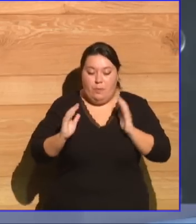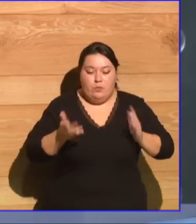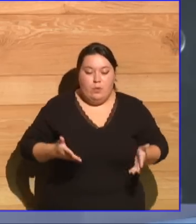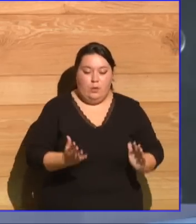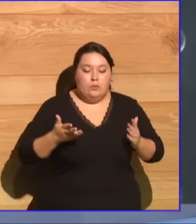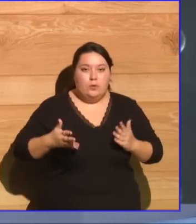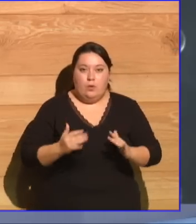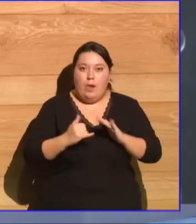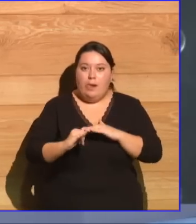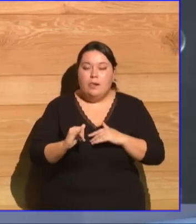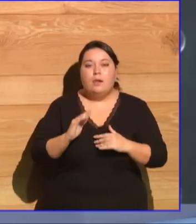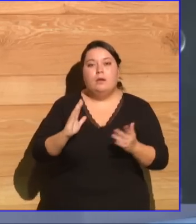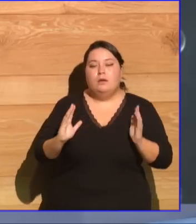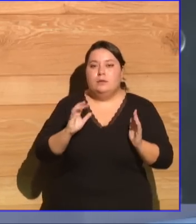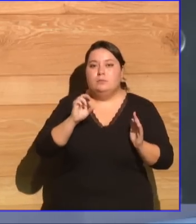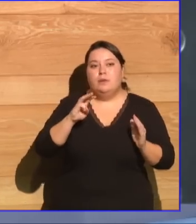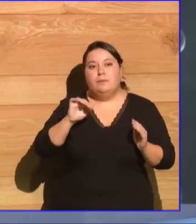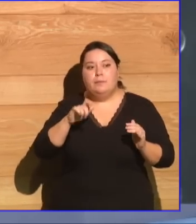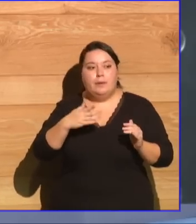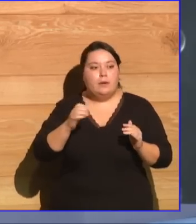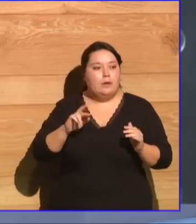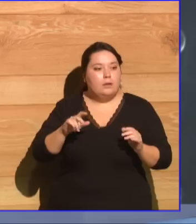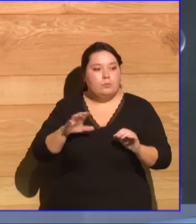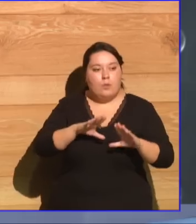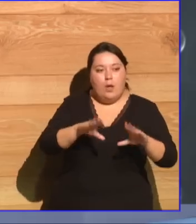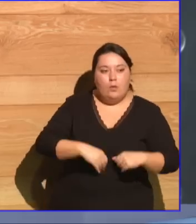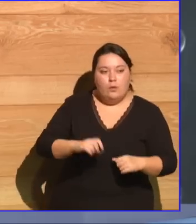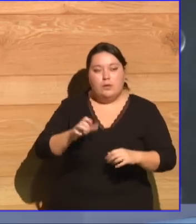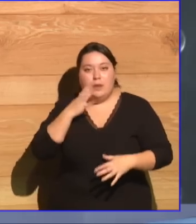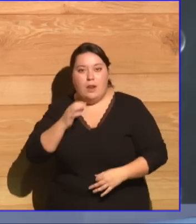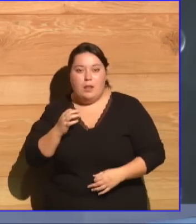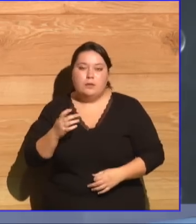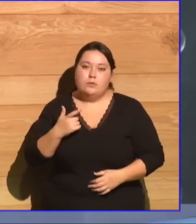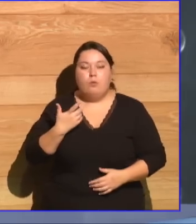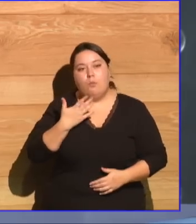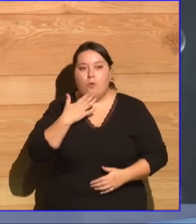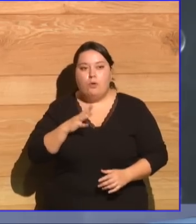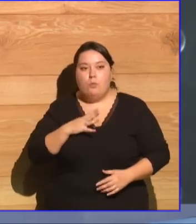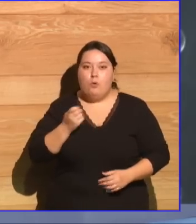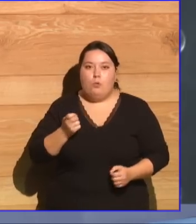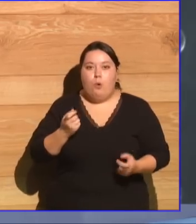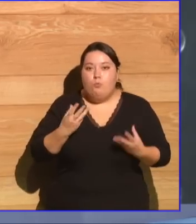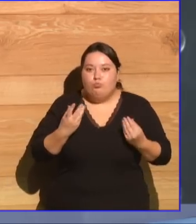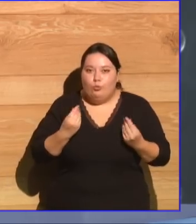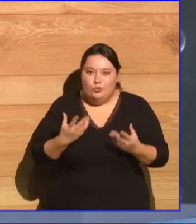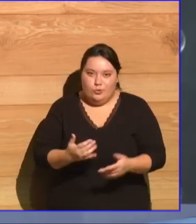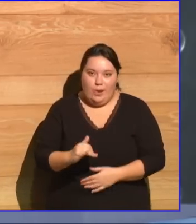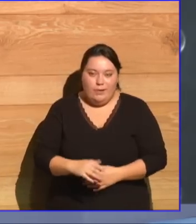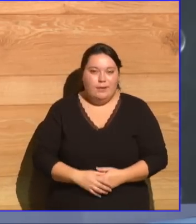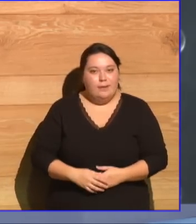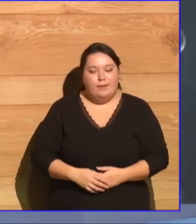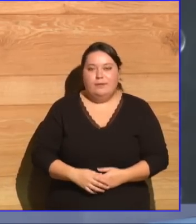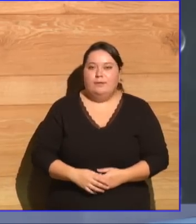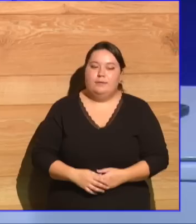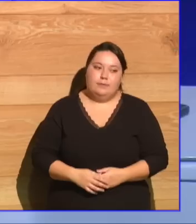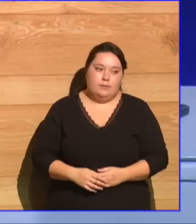de Spielberg llegado un momento ya empiezan a llegar entre las adopciones y los reales, empiezan a llegar por camadas prácticamente. Pero en fin... Le